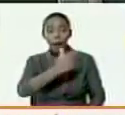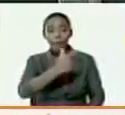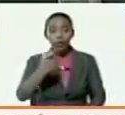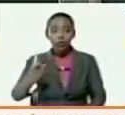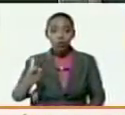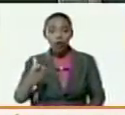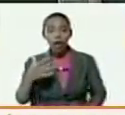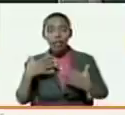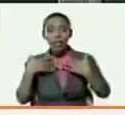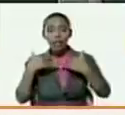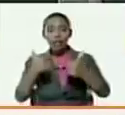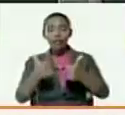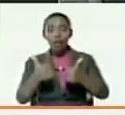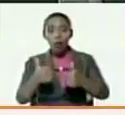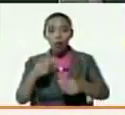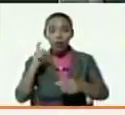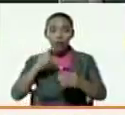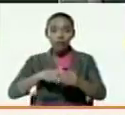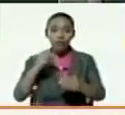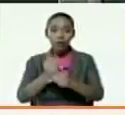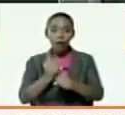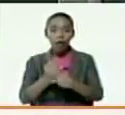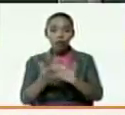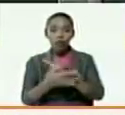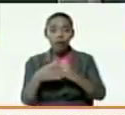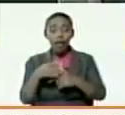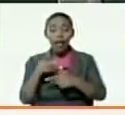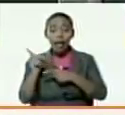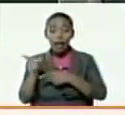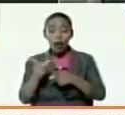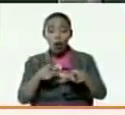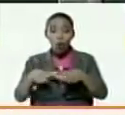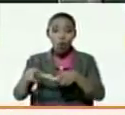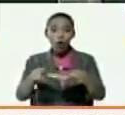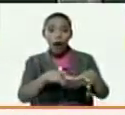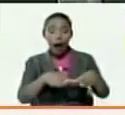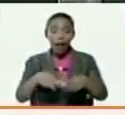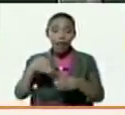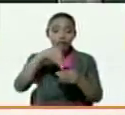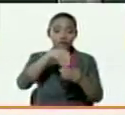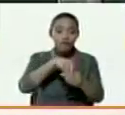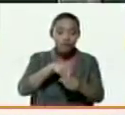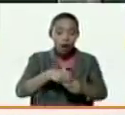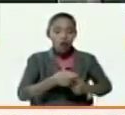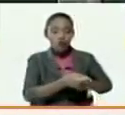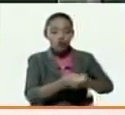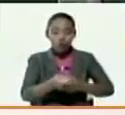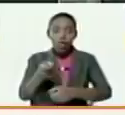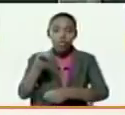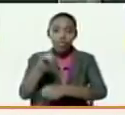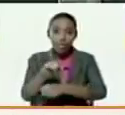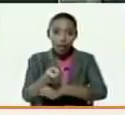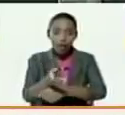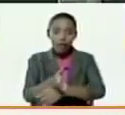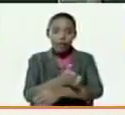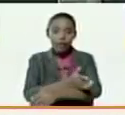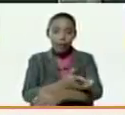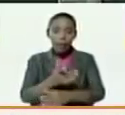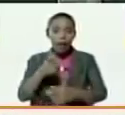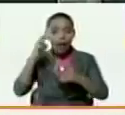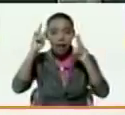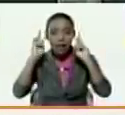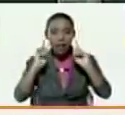salud. También es bien importante mantener los espacios donde permanecemos y donde habitamos perfectamente limpios